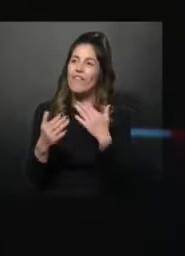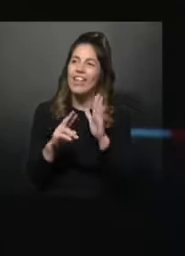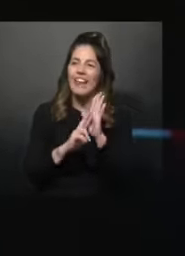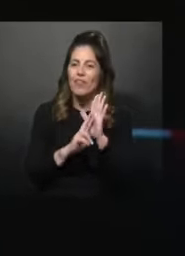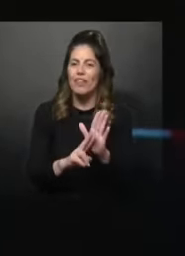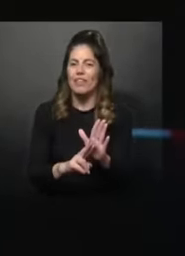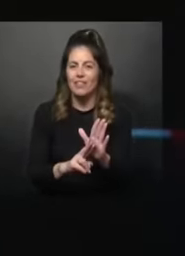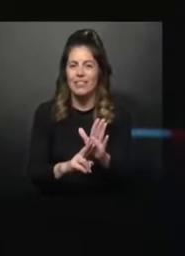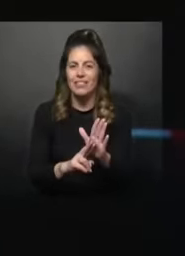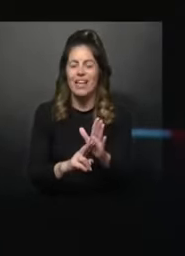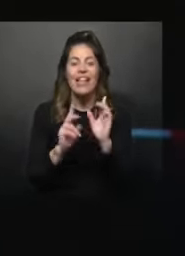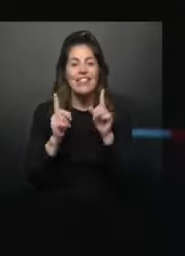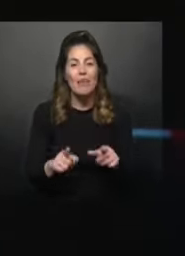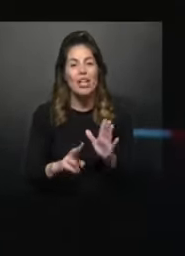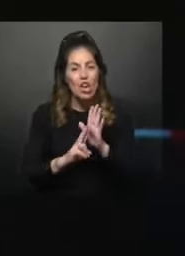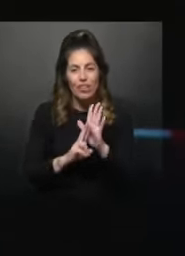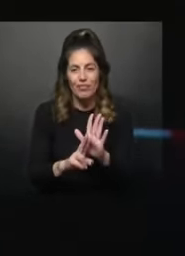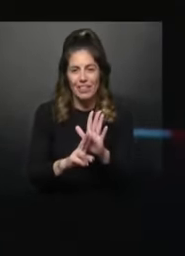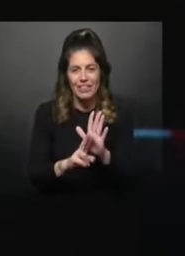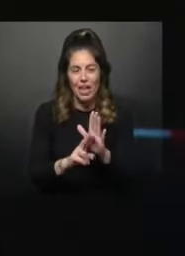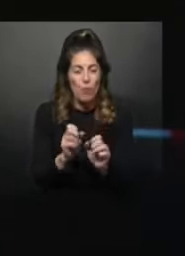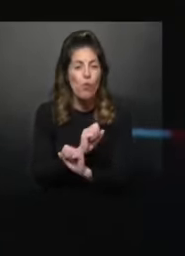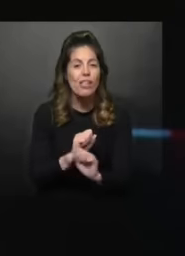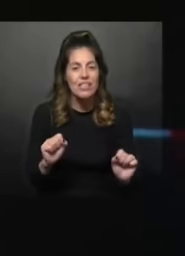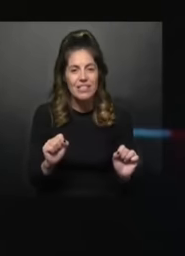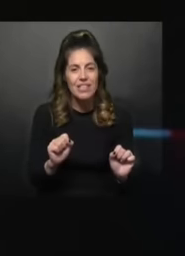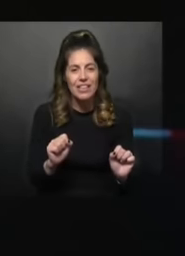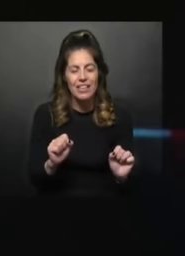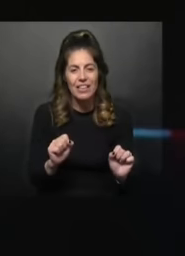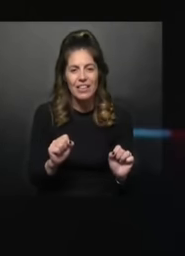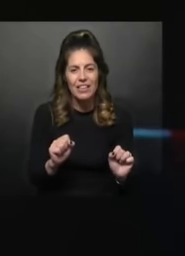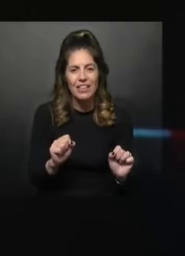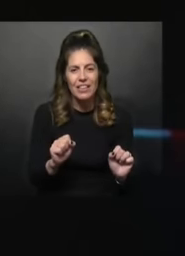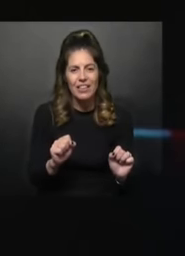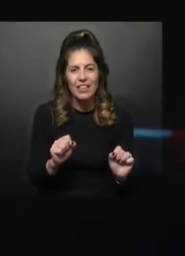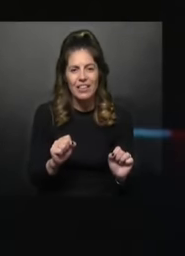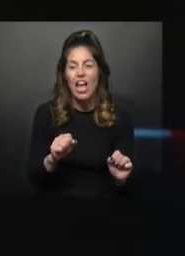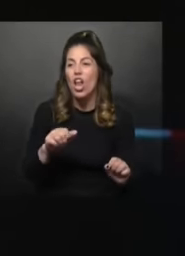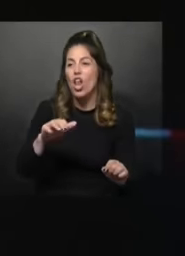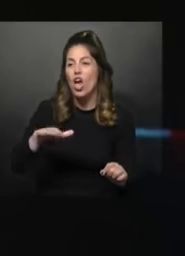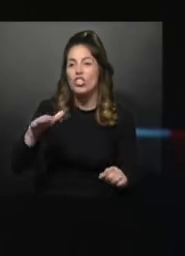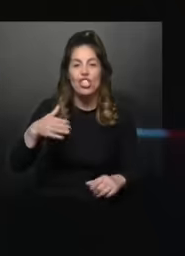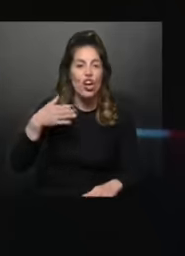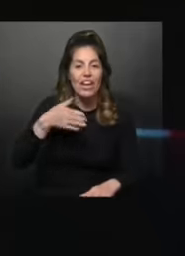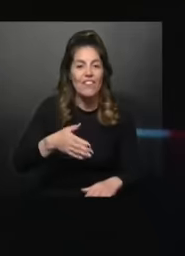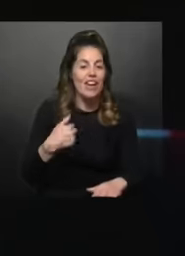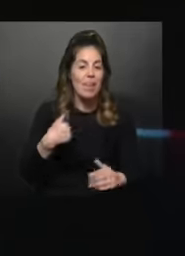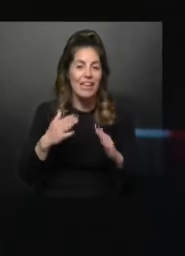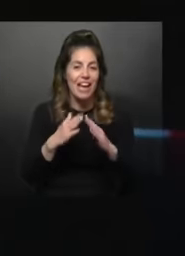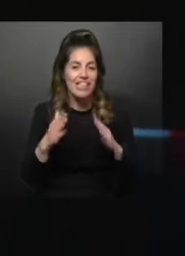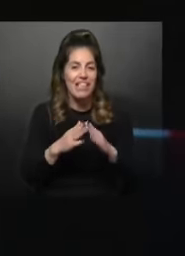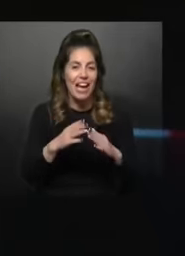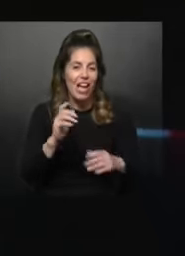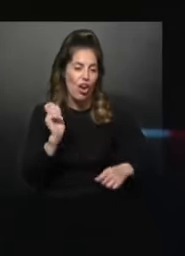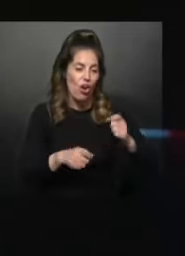referentes, también los referentes pueden ser los chiquilines que iban a casa con los bombos, las guitarras, con todos, a los